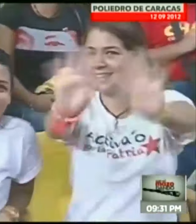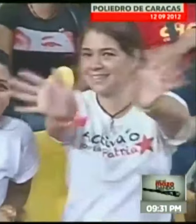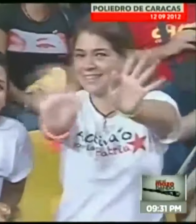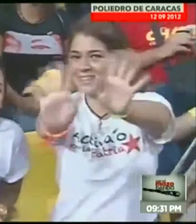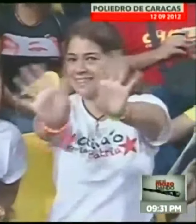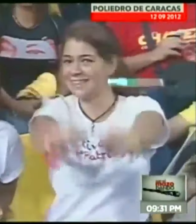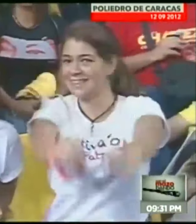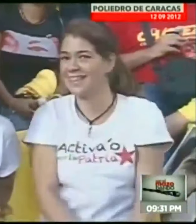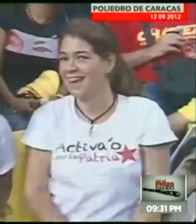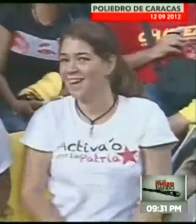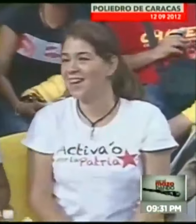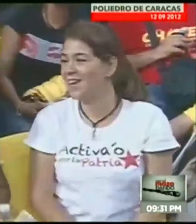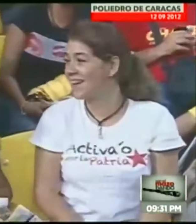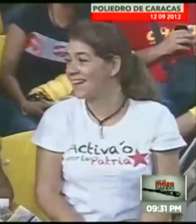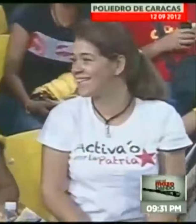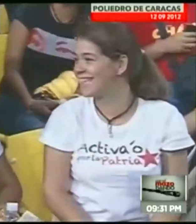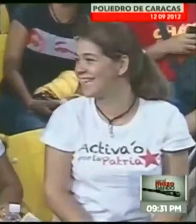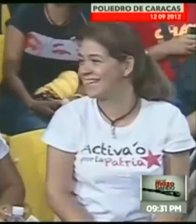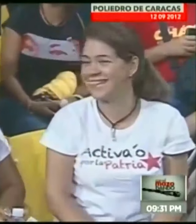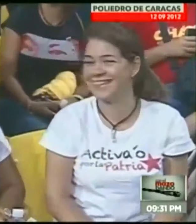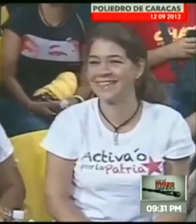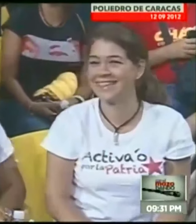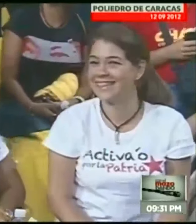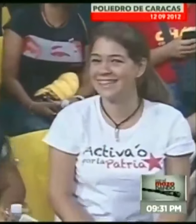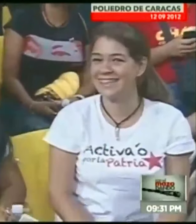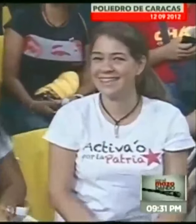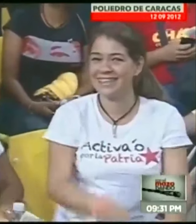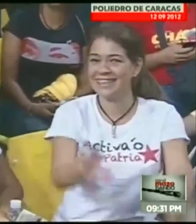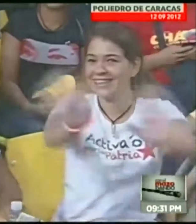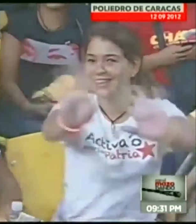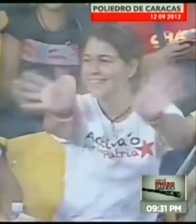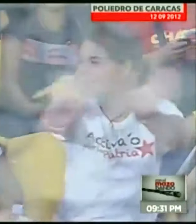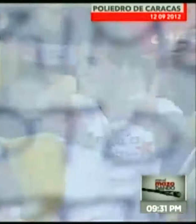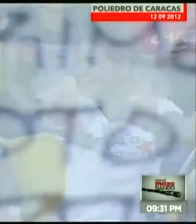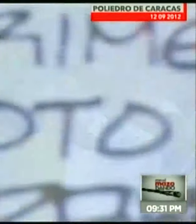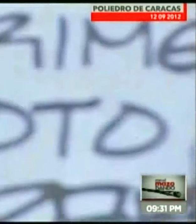ustedes que nacieron casi con el Caracazo,